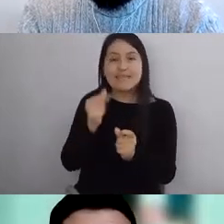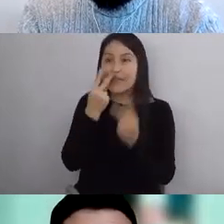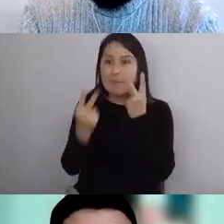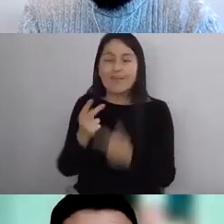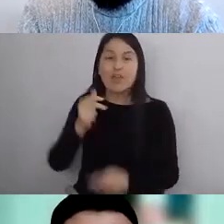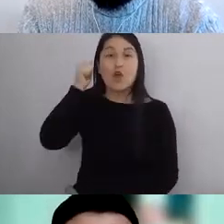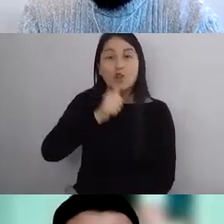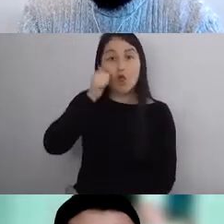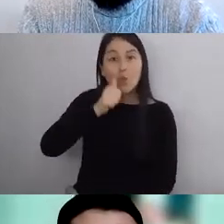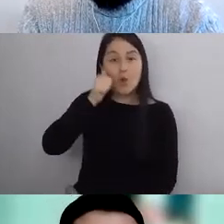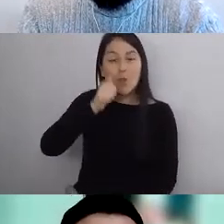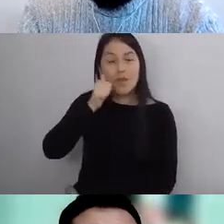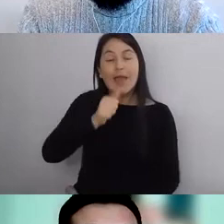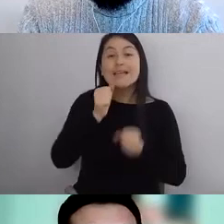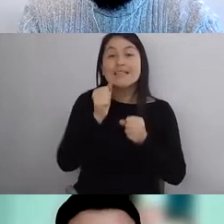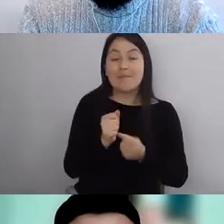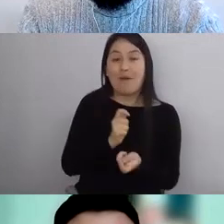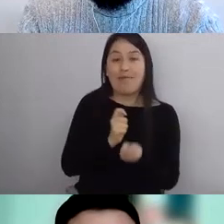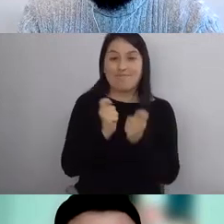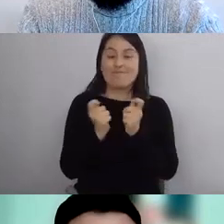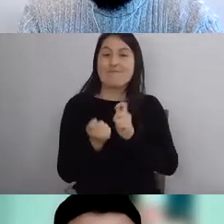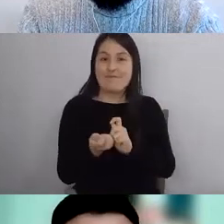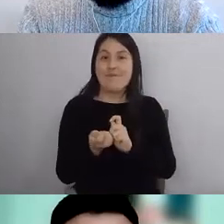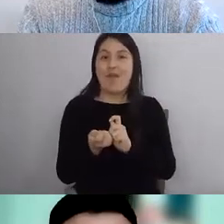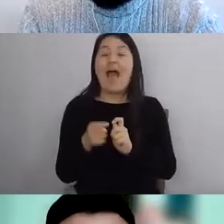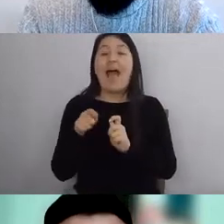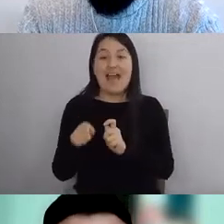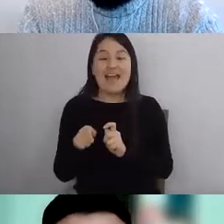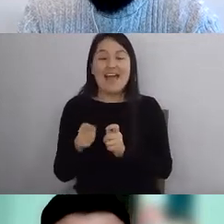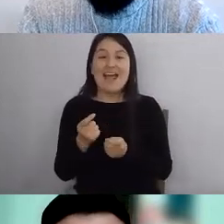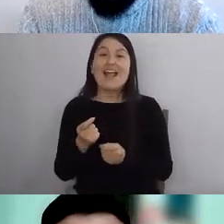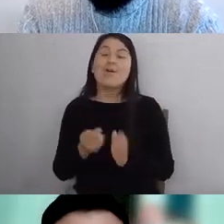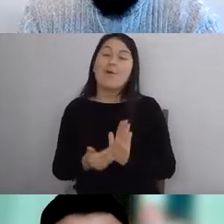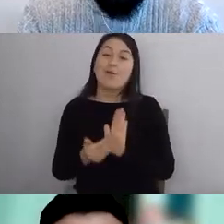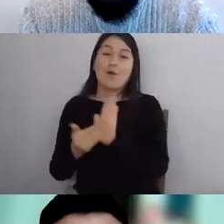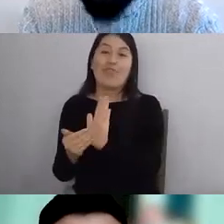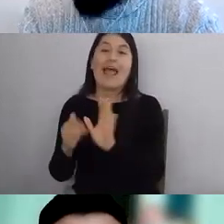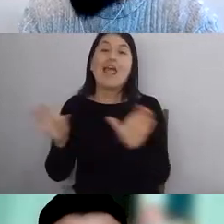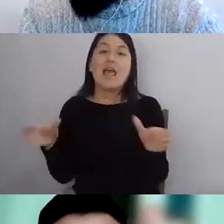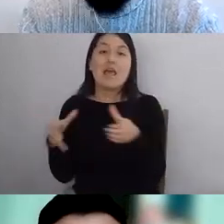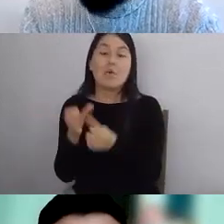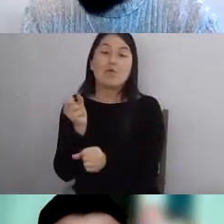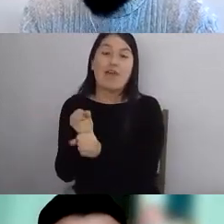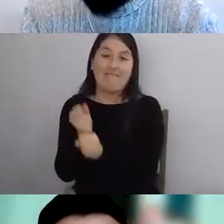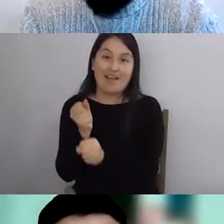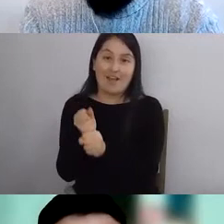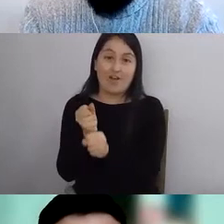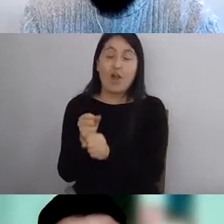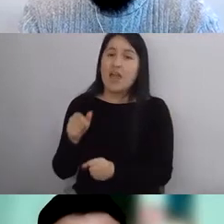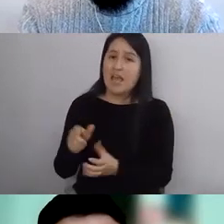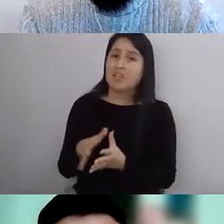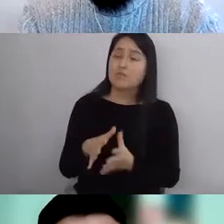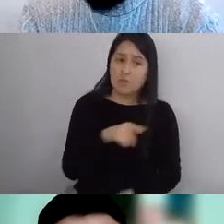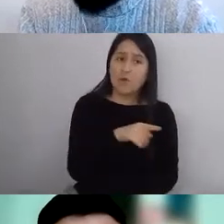se pueden traducir o se pueden llevar al mundo laboral. Así es, y ese es un tremendo punto el que haces,